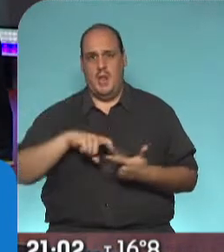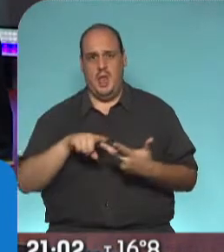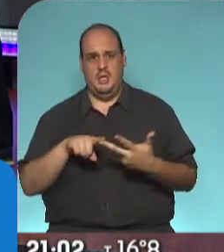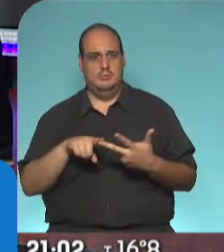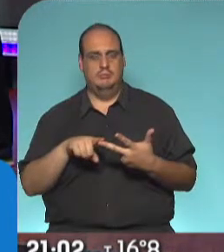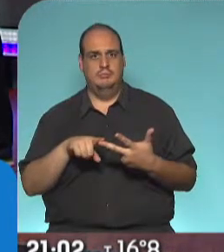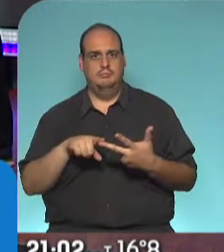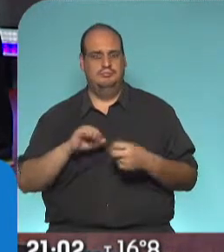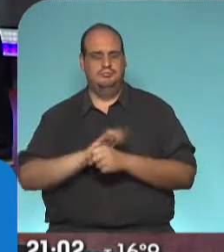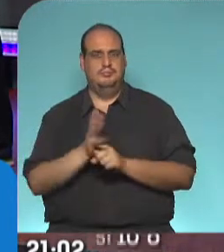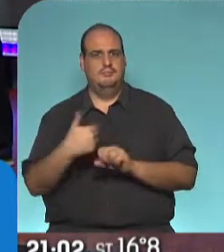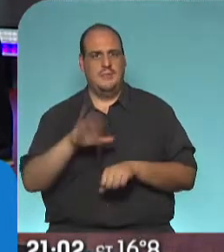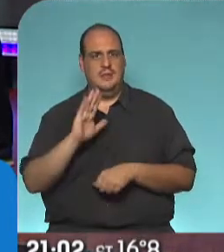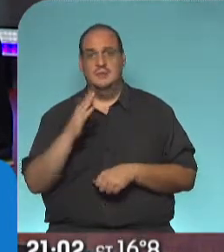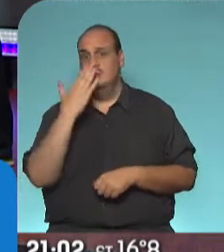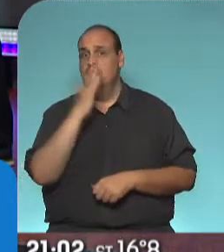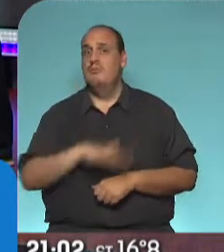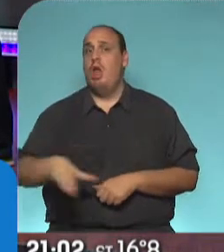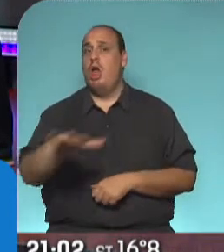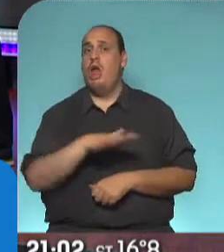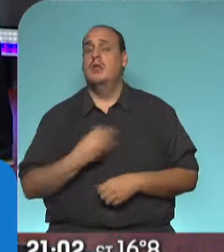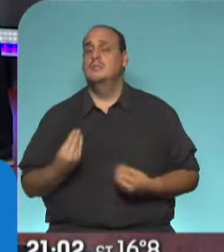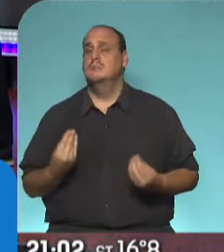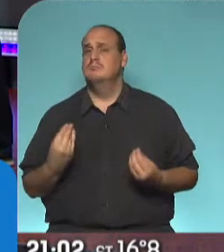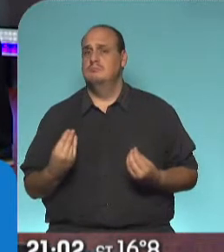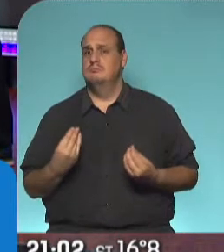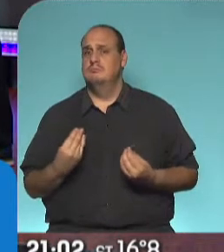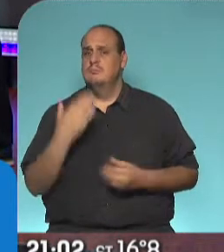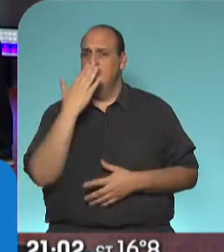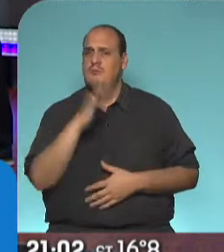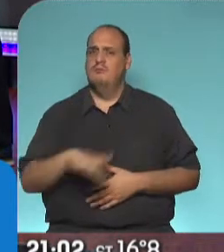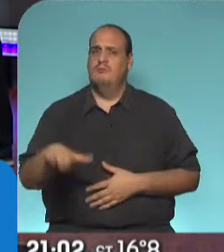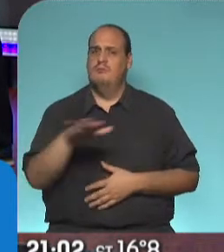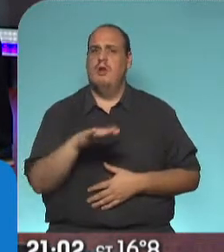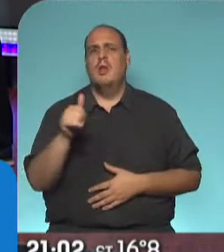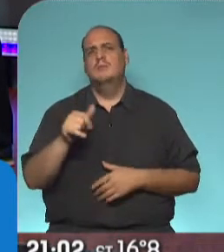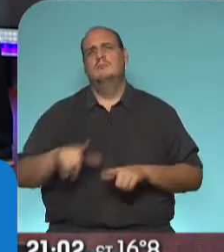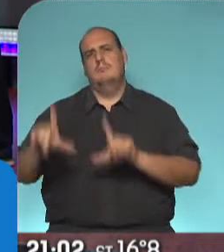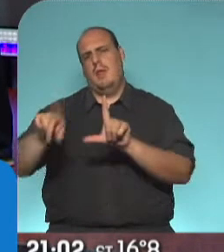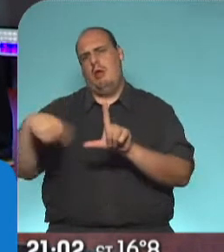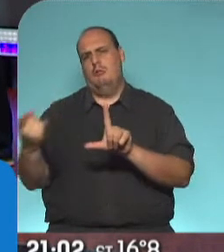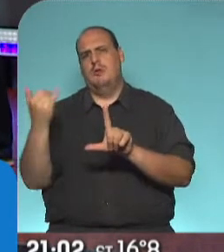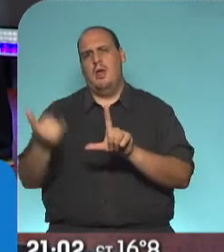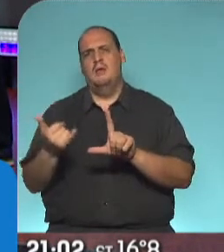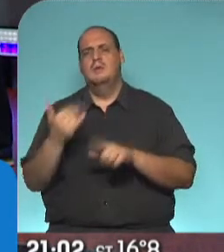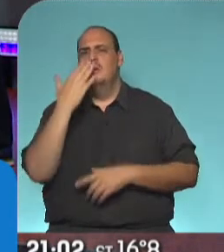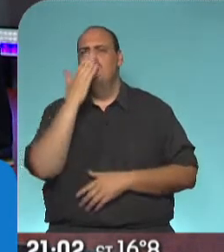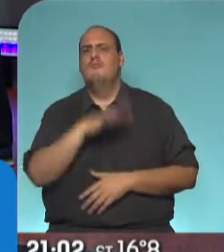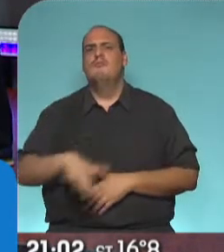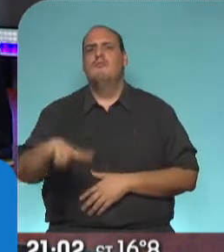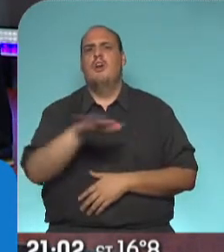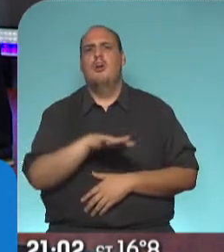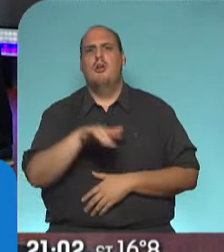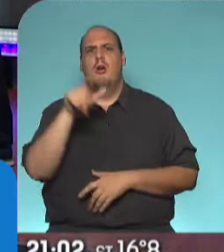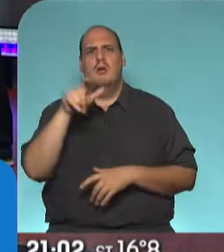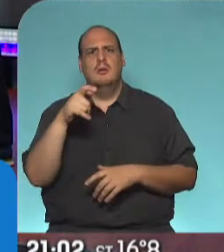Claro. ¿Sí? Flores fundamentalmente, si uno busca Flores, en la placa siguiente podemos ver, Flores está llena